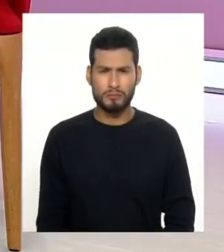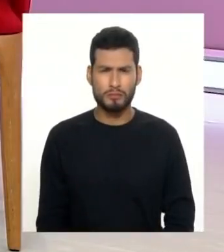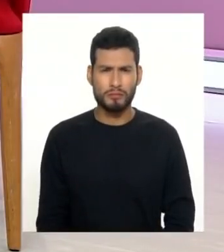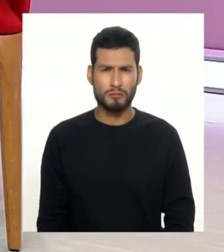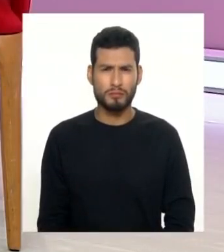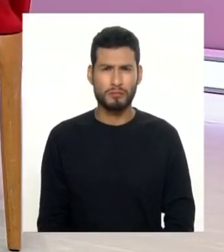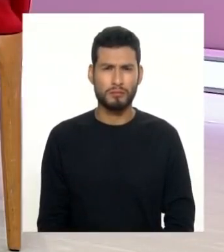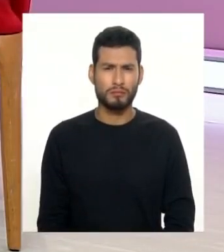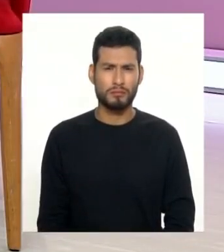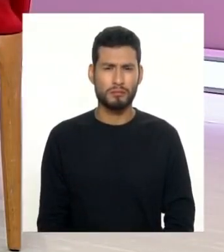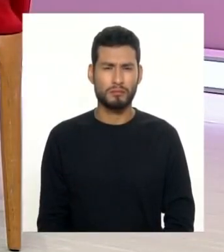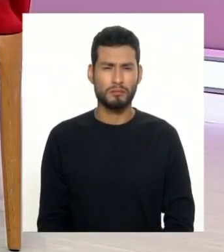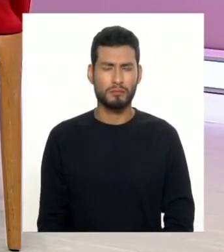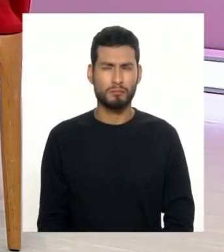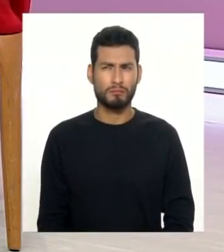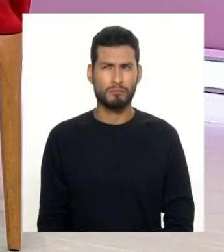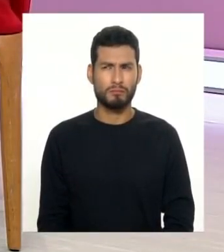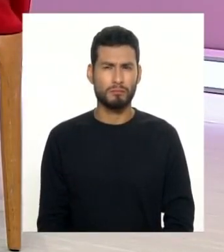Y bueno, en primeros meses